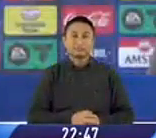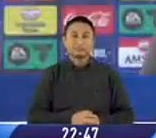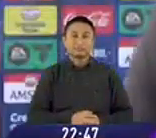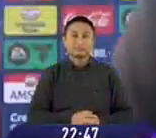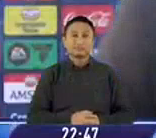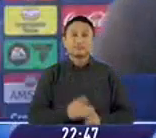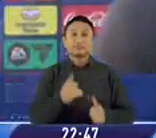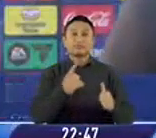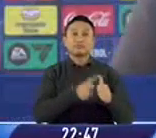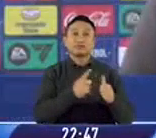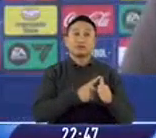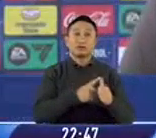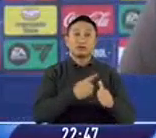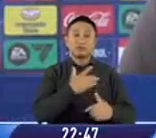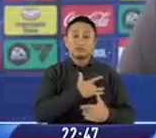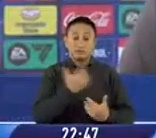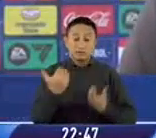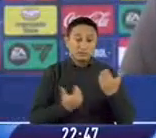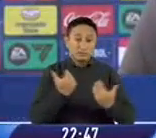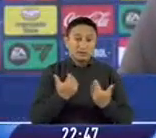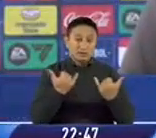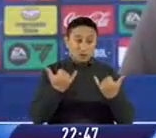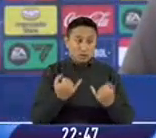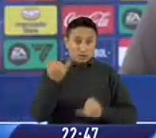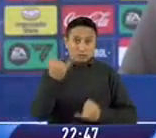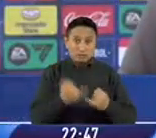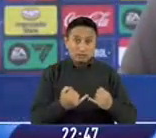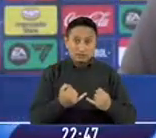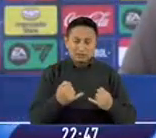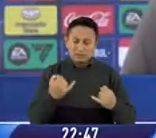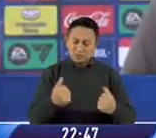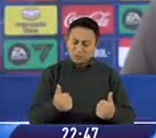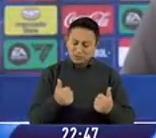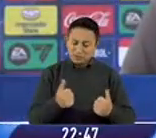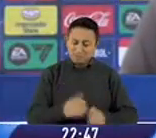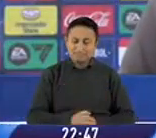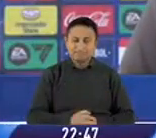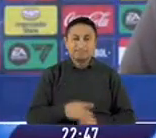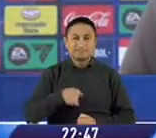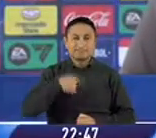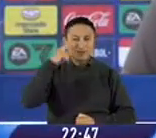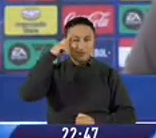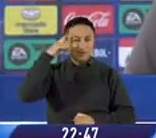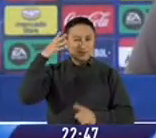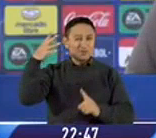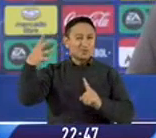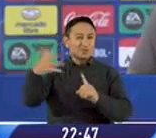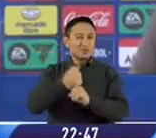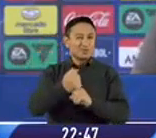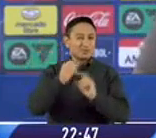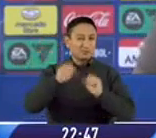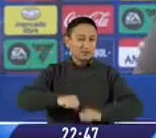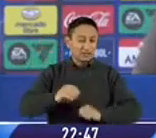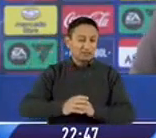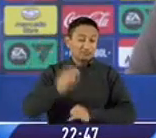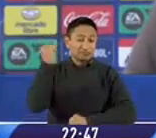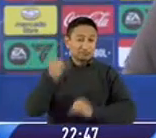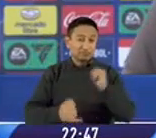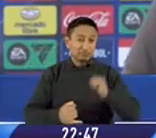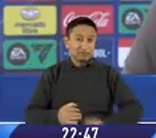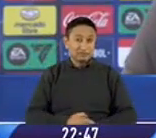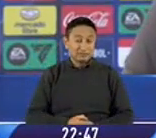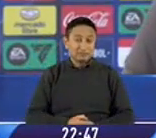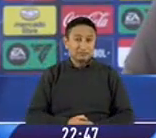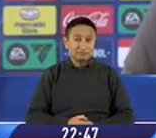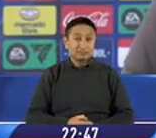primero, obviamente, muy felices de estar en esta instancia. Uno sueña con llegar hasta el final, y